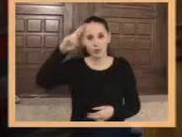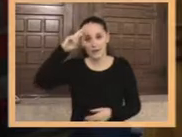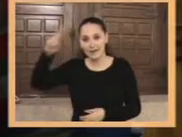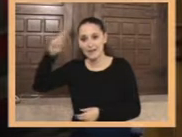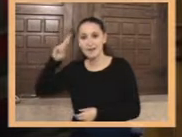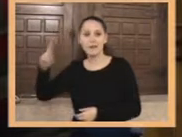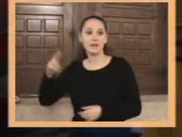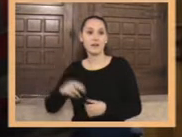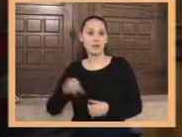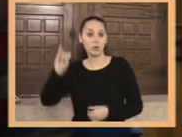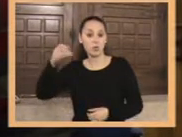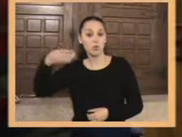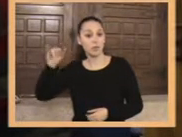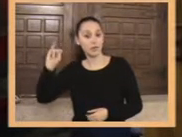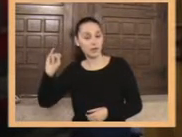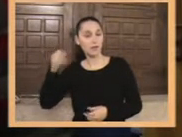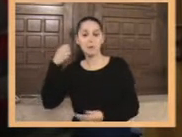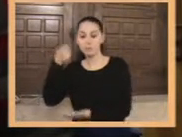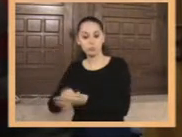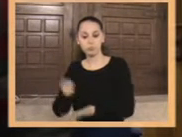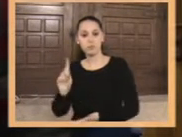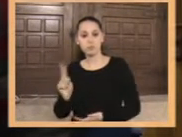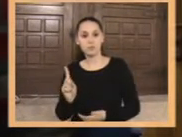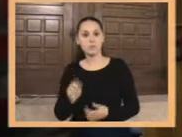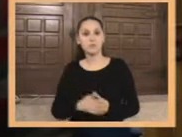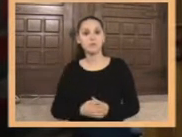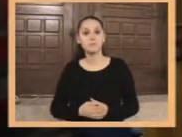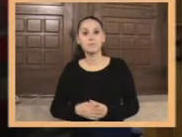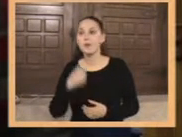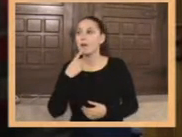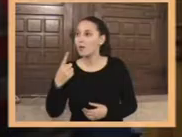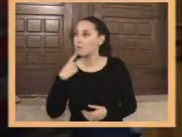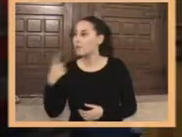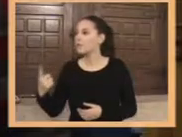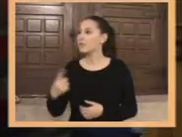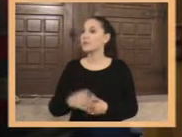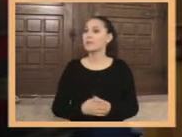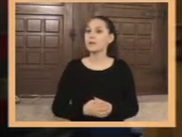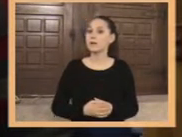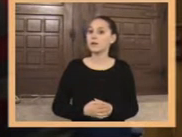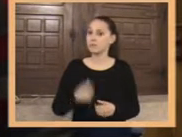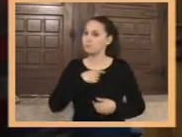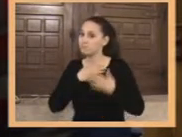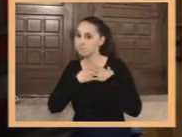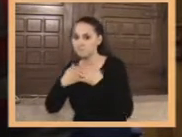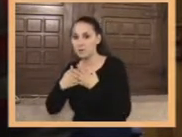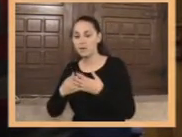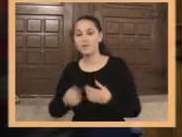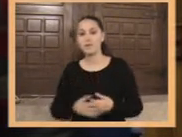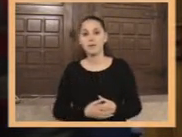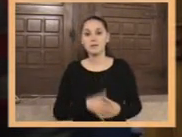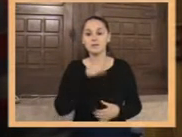ciudad que no son objeto de culto, que seguramente hay muchos. Vamos a ser valientes, porque el único punto que